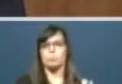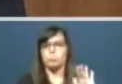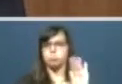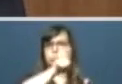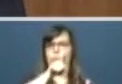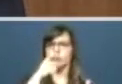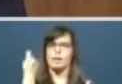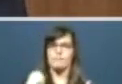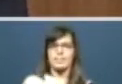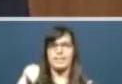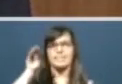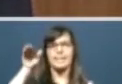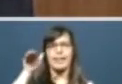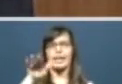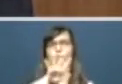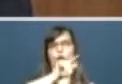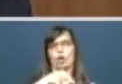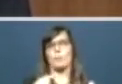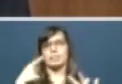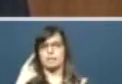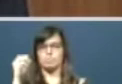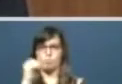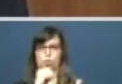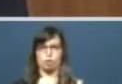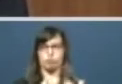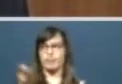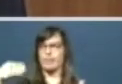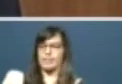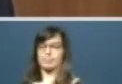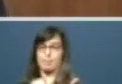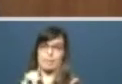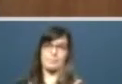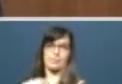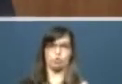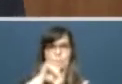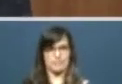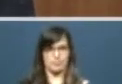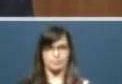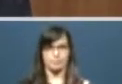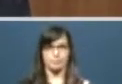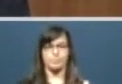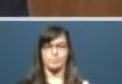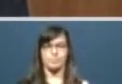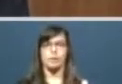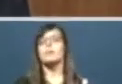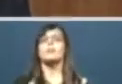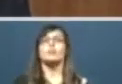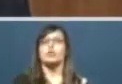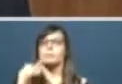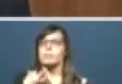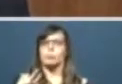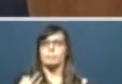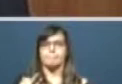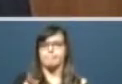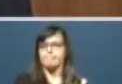5,6 por ciento 4 puntos más que la media de españa para consolidar estos resultados debemos insistir en las principales líneas de actuación